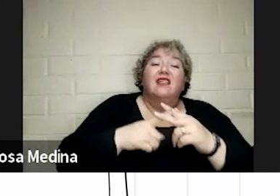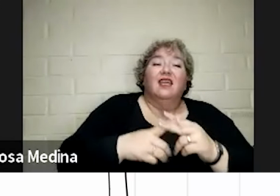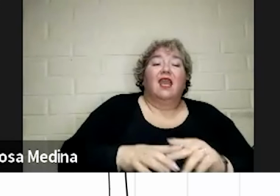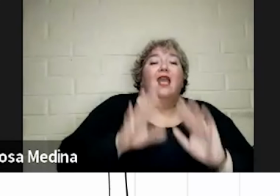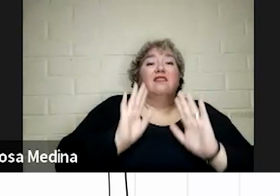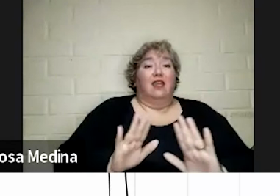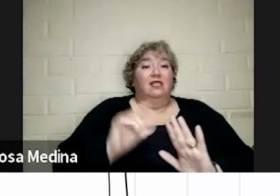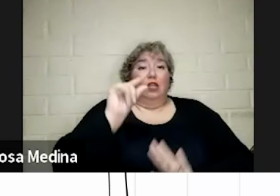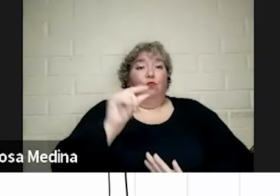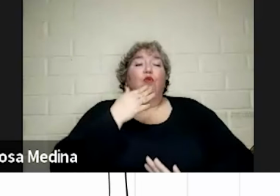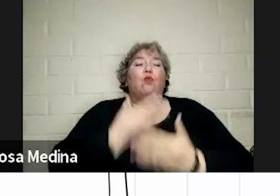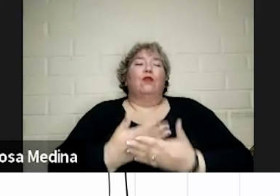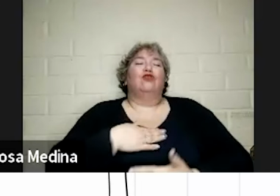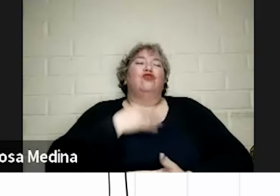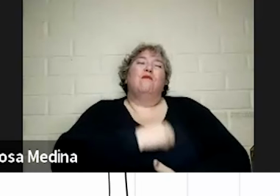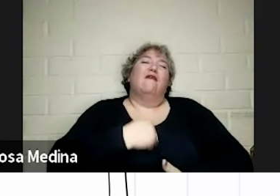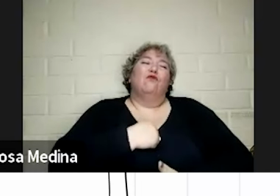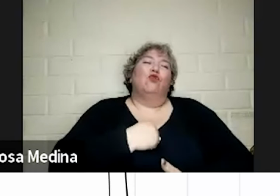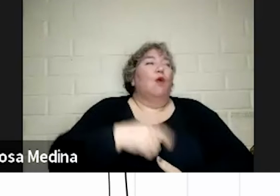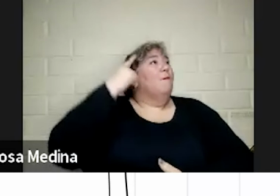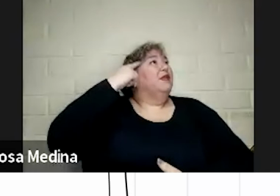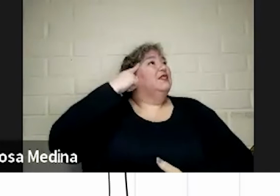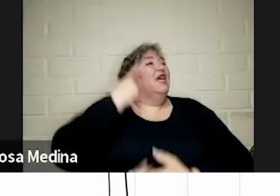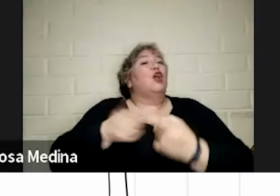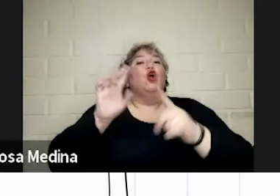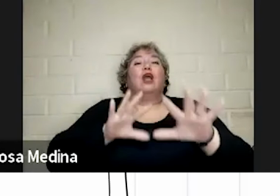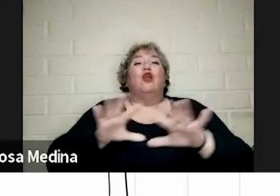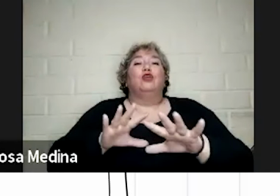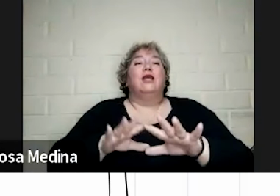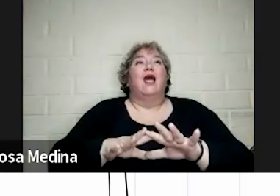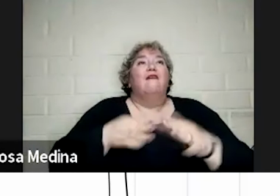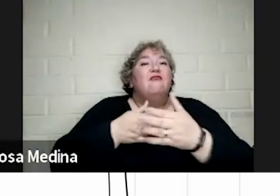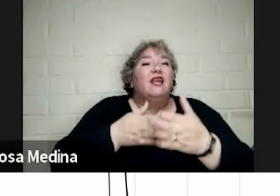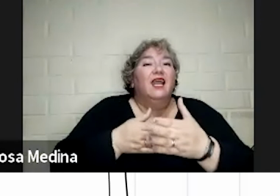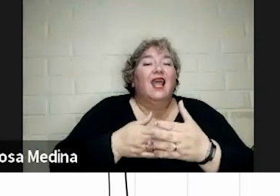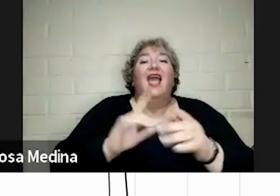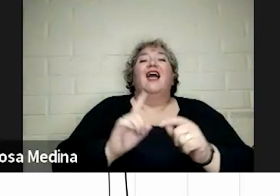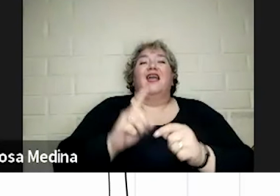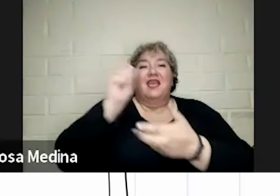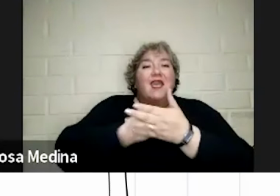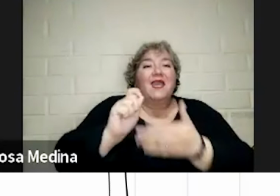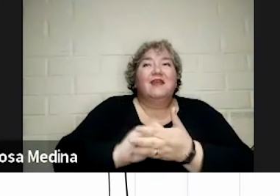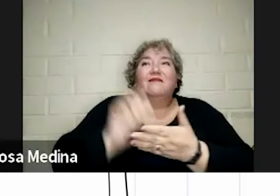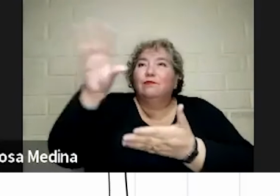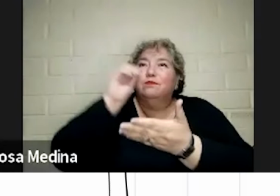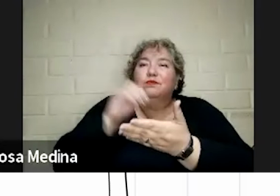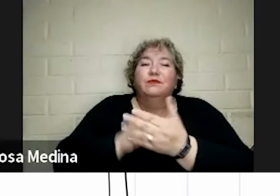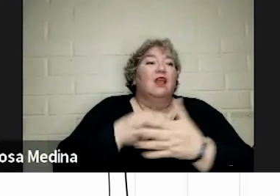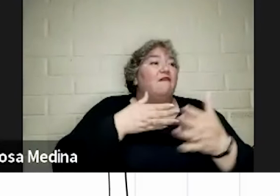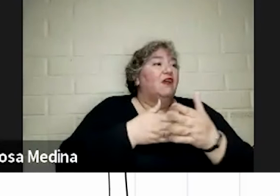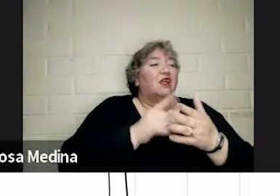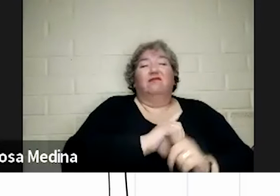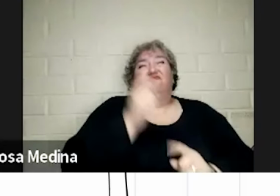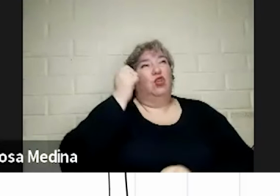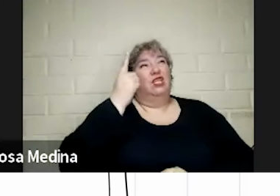aburrido. Barreras, pensar en otra cosa. Estrategia para no pensar en otra cosa, tomar apuntes en clases. Barreras, no entender.